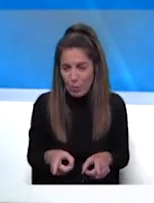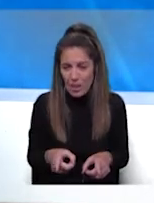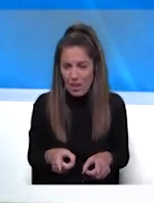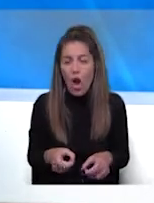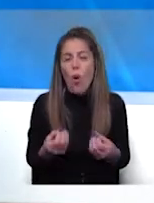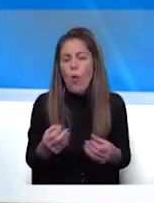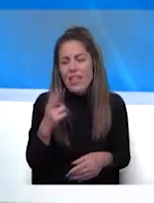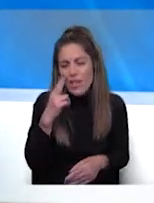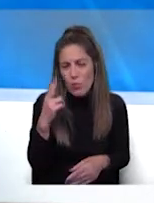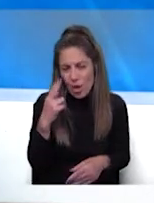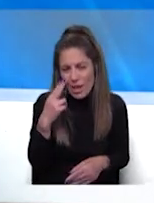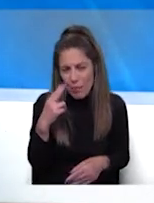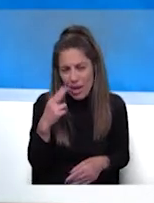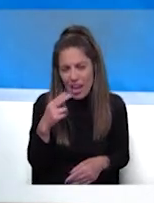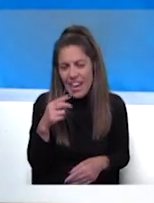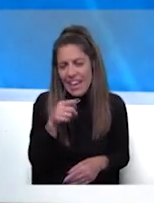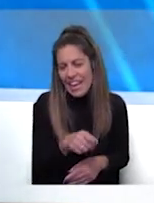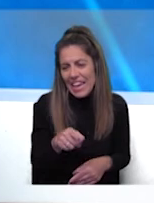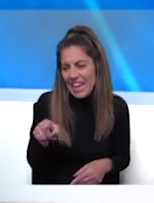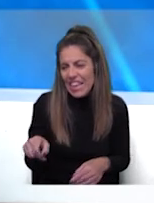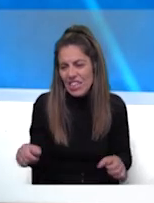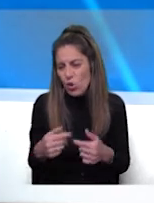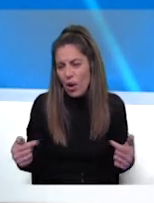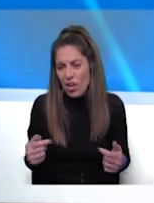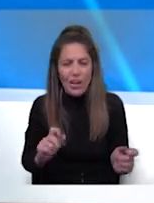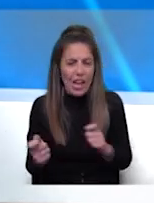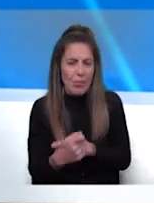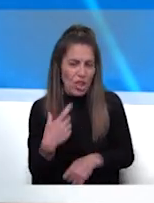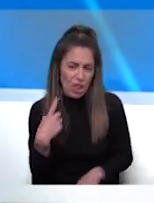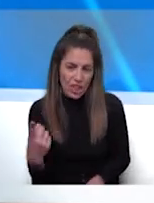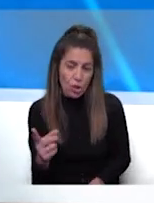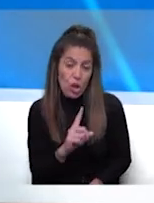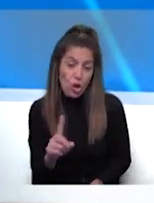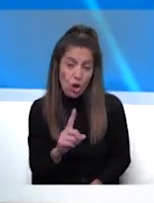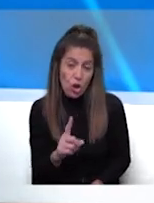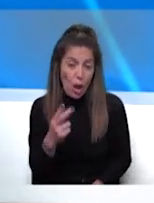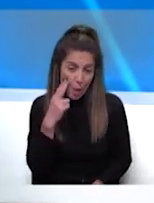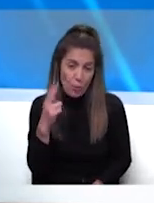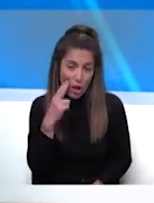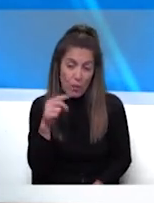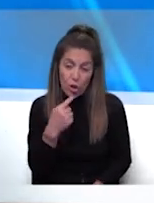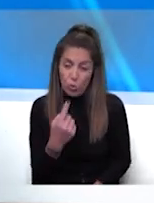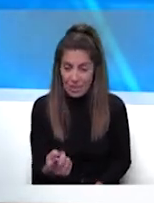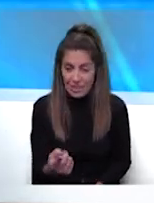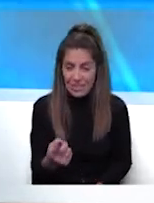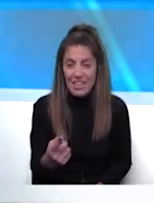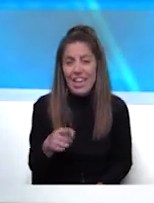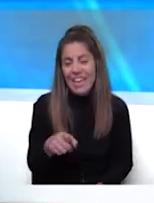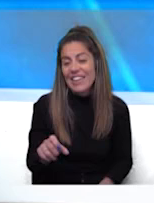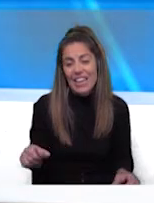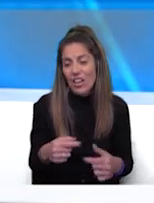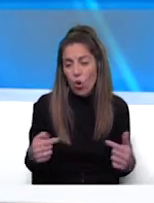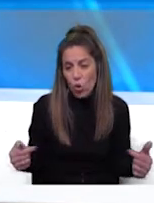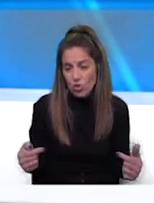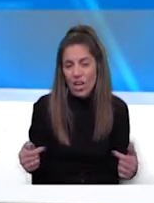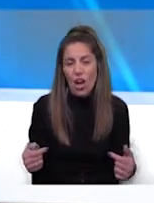¿Cuál es el problema? El problema es que fulano o mengano hizo algo, hay que cambiar los directores. No, yo creo que el problema es el que tú decís. Creo que este tipo de cosas, o